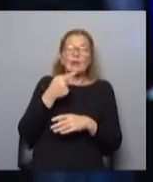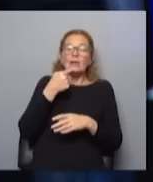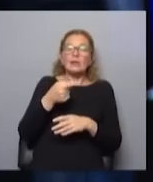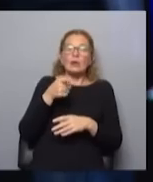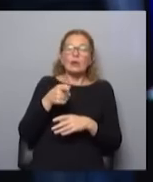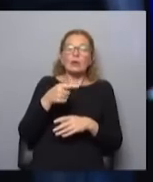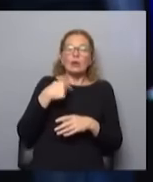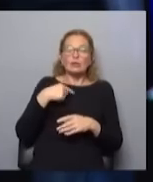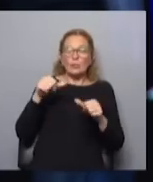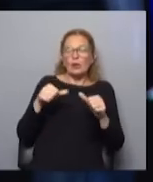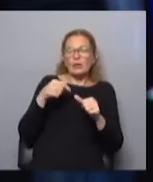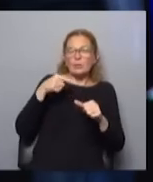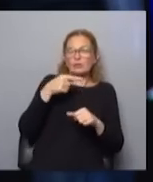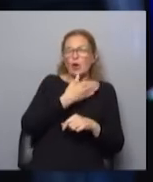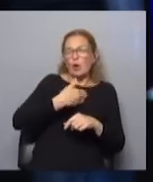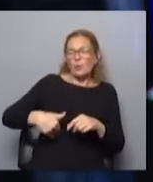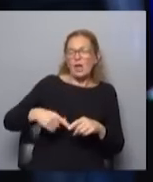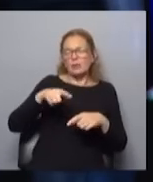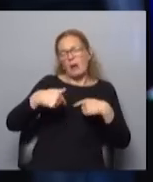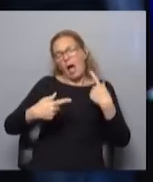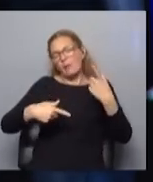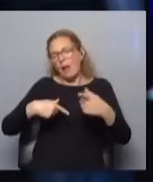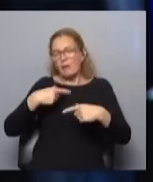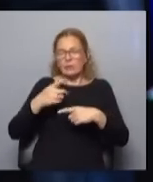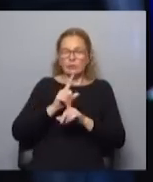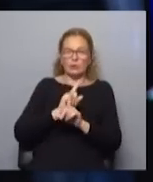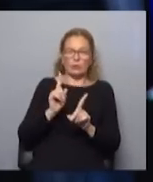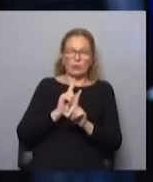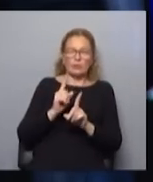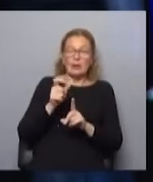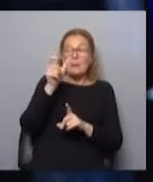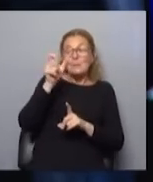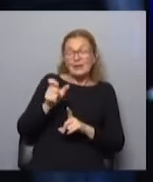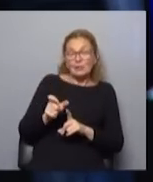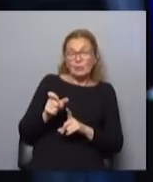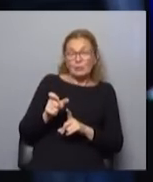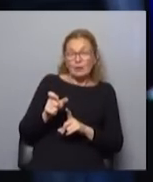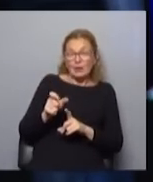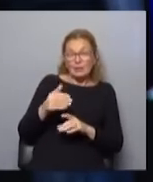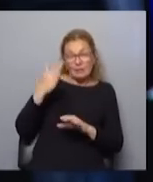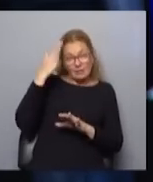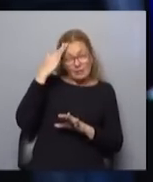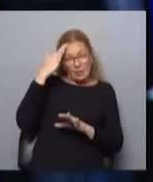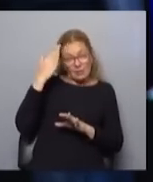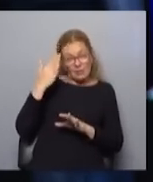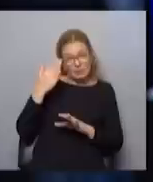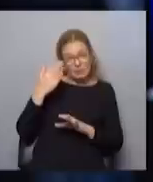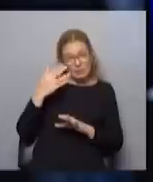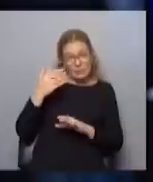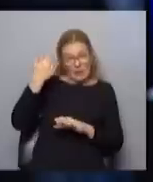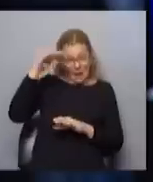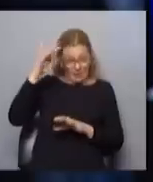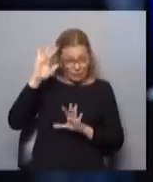esto lo vengo a hacer porque el gobierno hace no no no el ciudadano ha pasado por esta altura los más veteranos